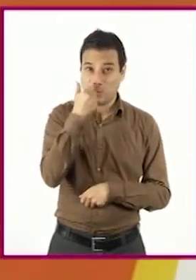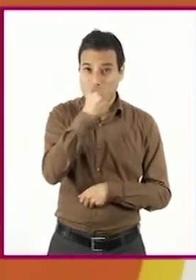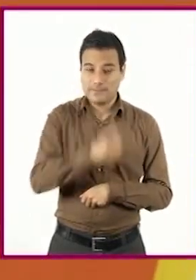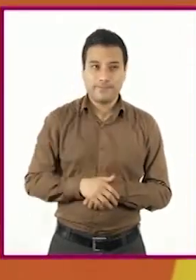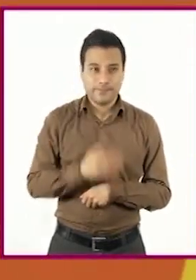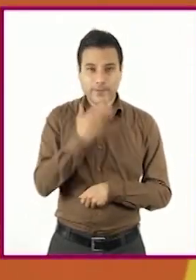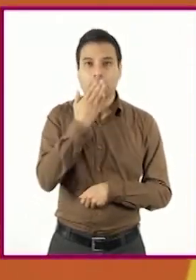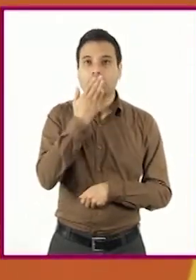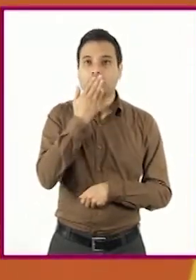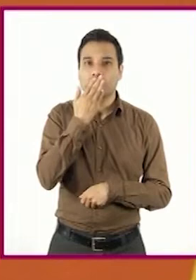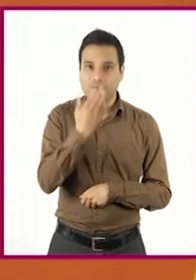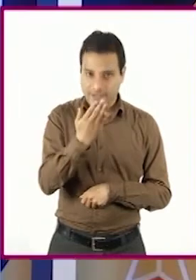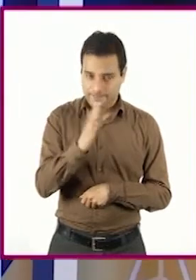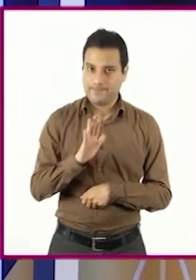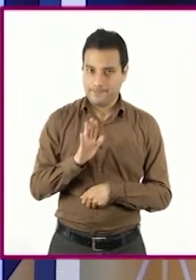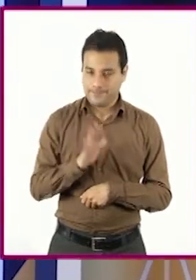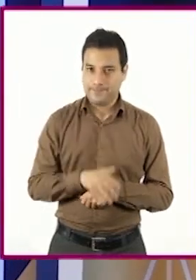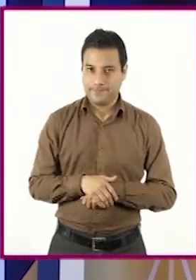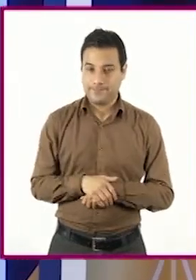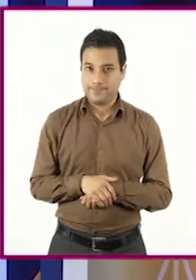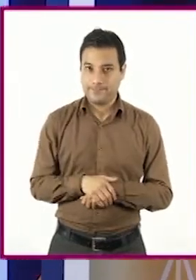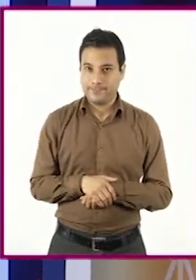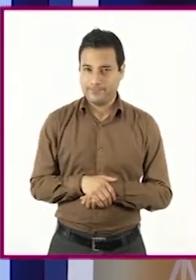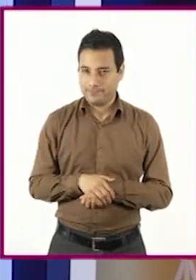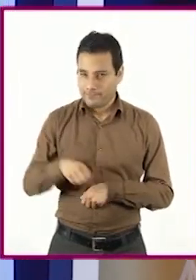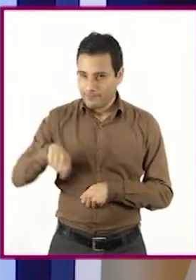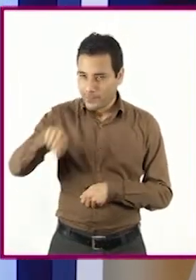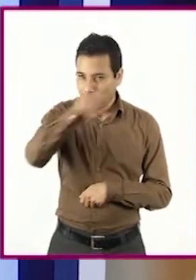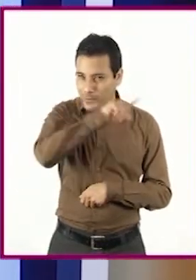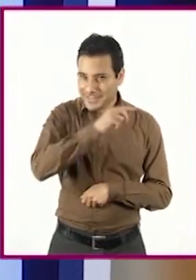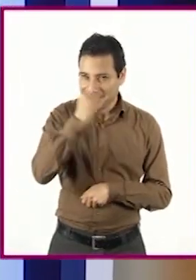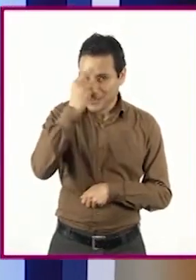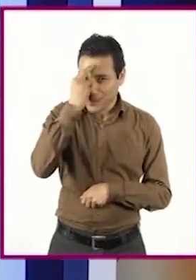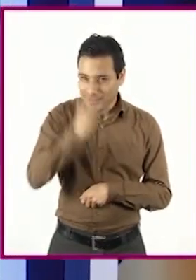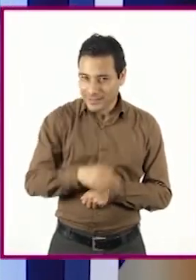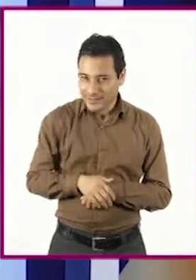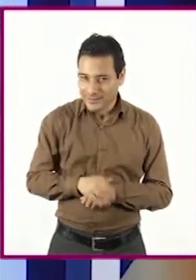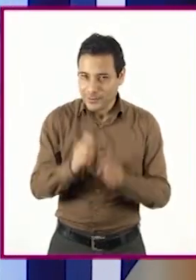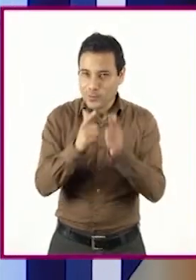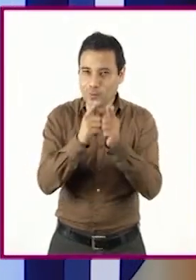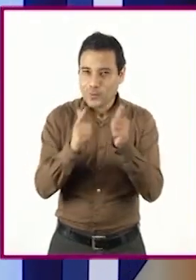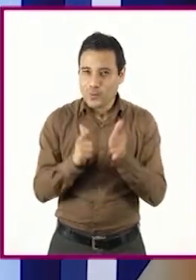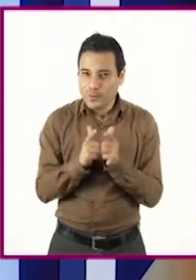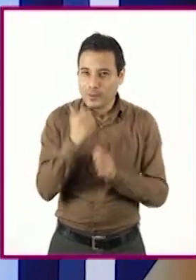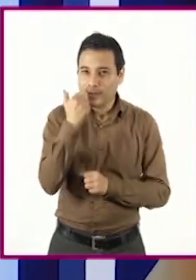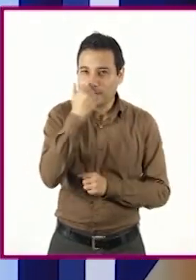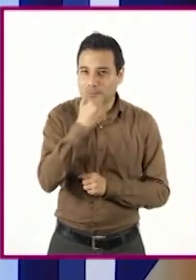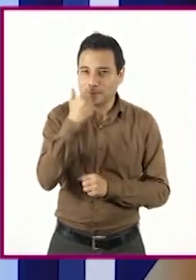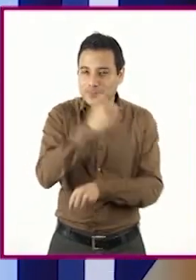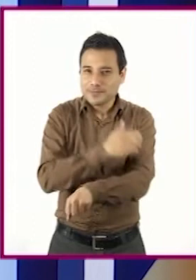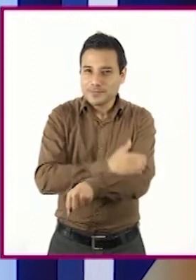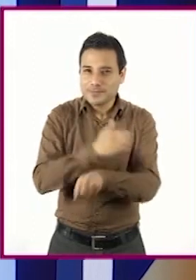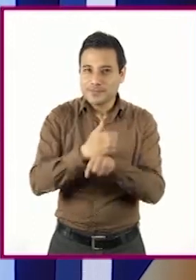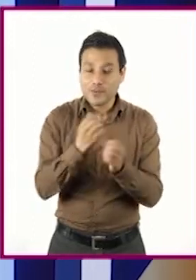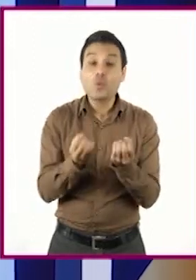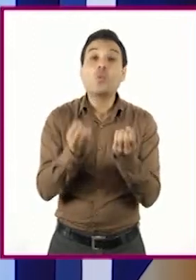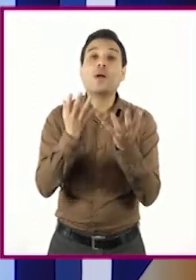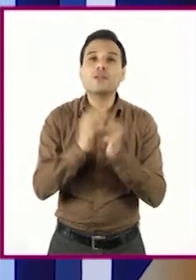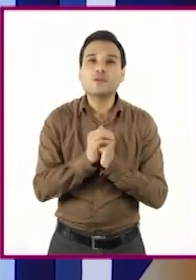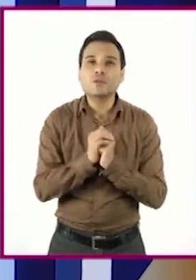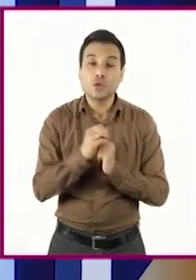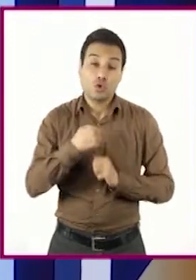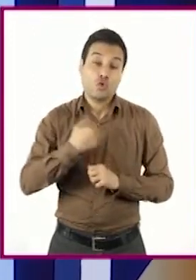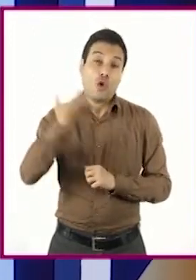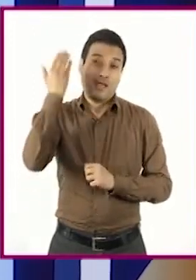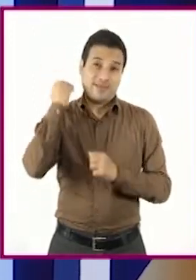Daniel. Alumnas y alumnos, ¿se acordarán cuántos compañeros tienen en su grupo? Yo recuerdo a un grupo en la secundaria